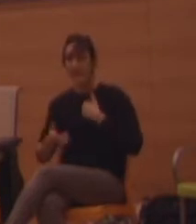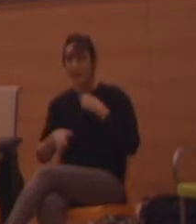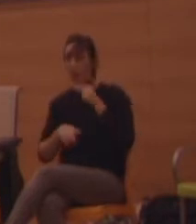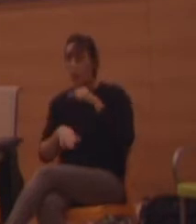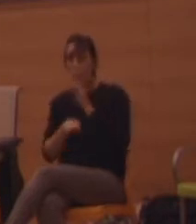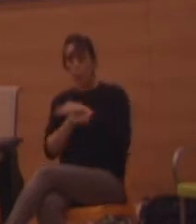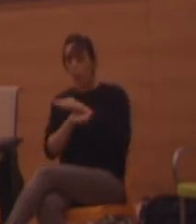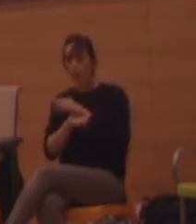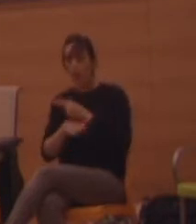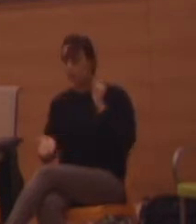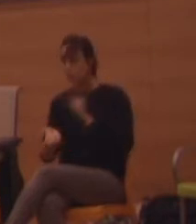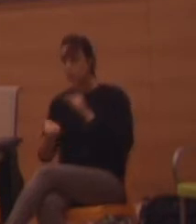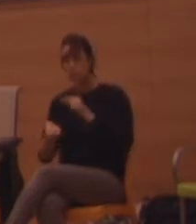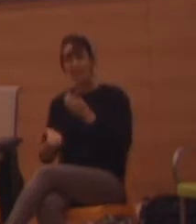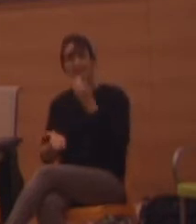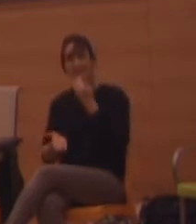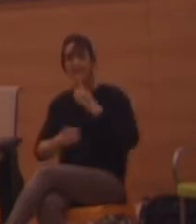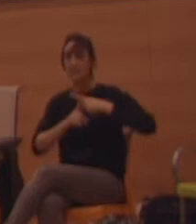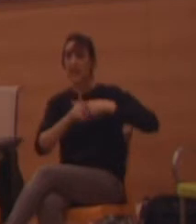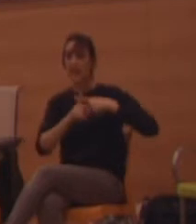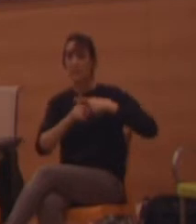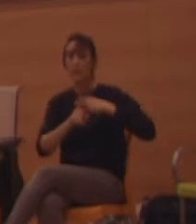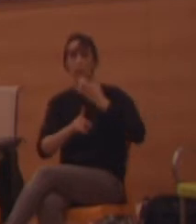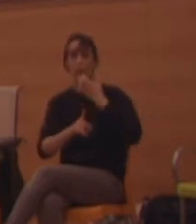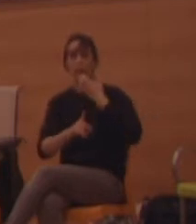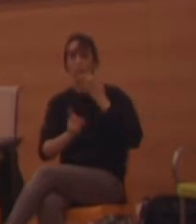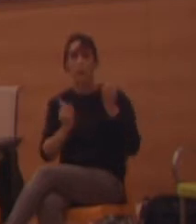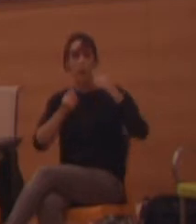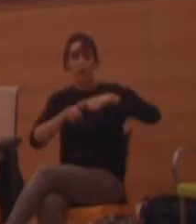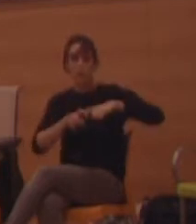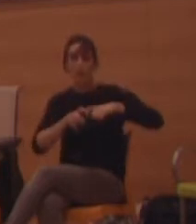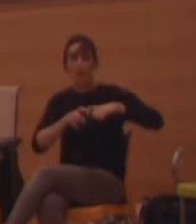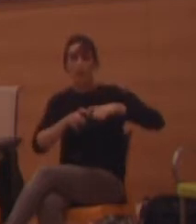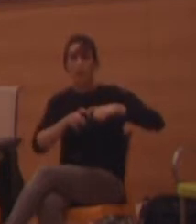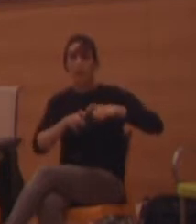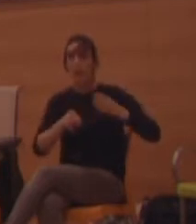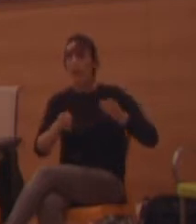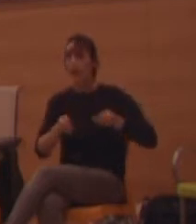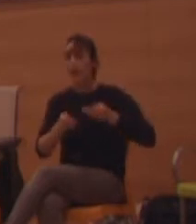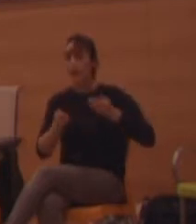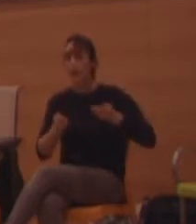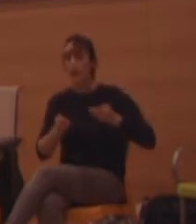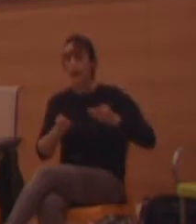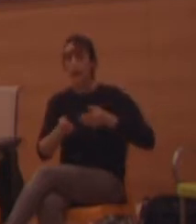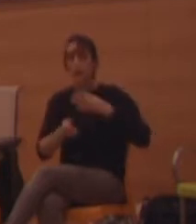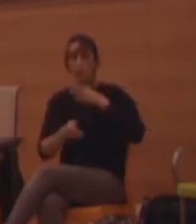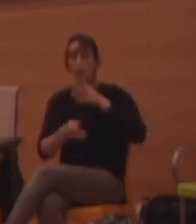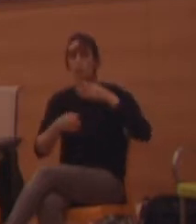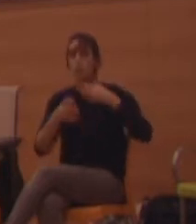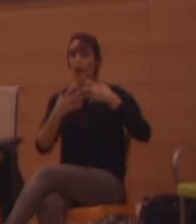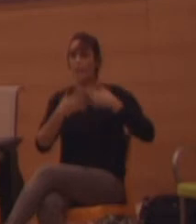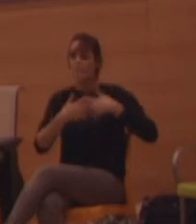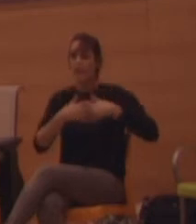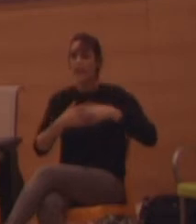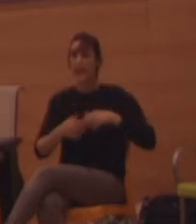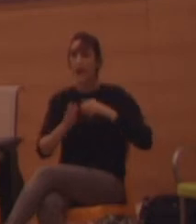inmediatamente. Si es a nivel de una consulta mediante un desvidamiento cortante, si es en un